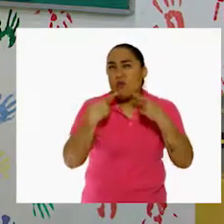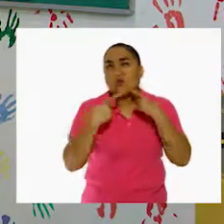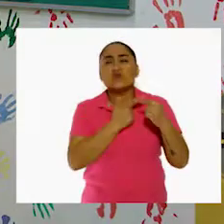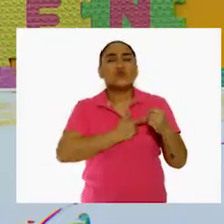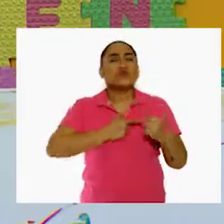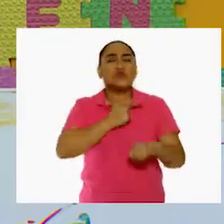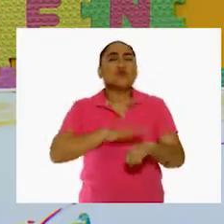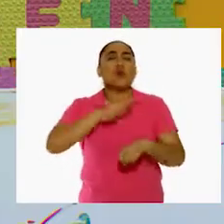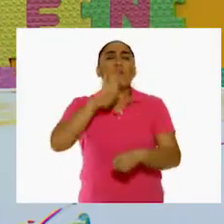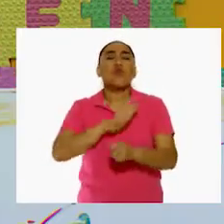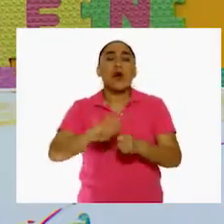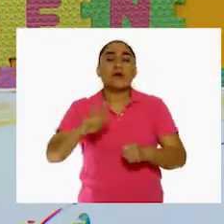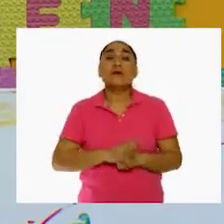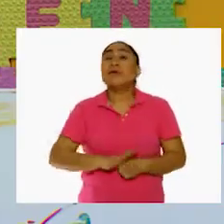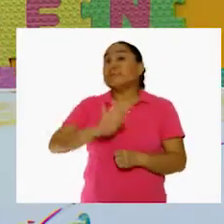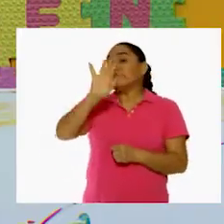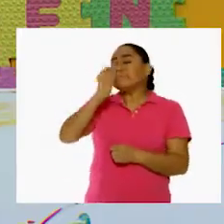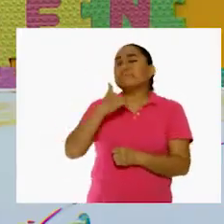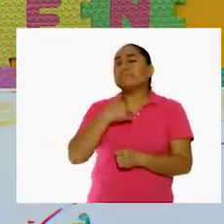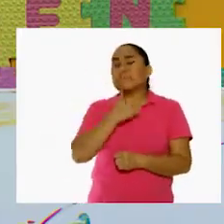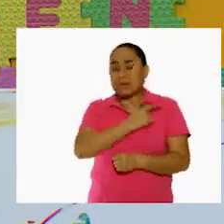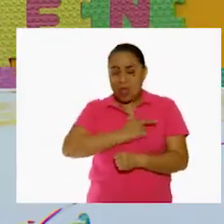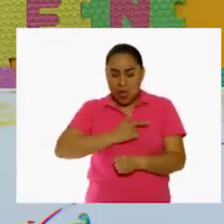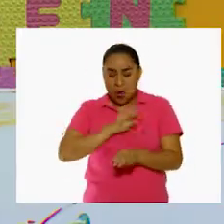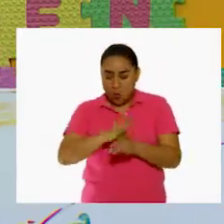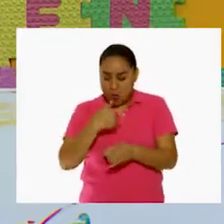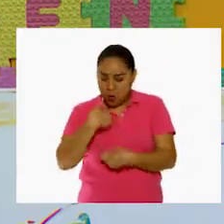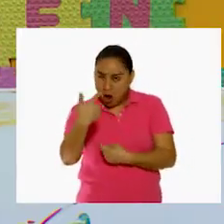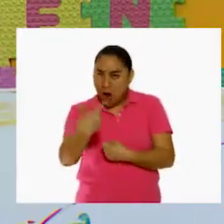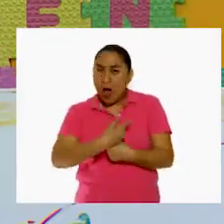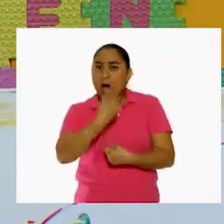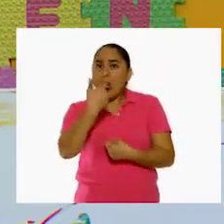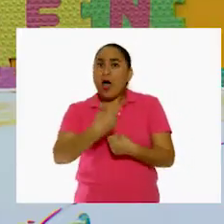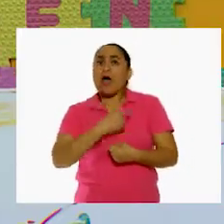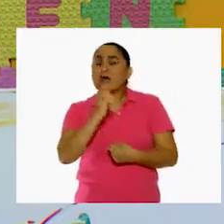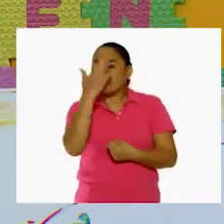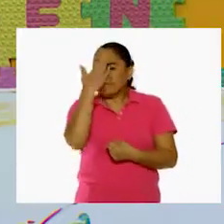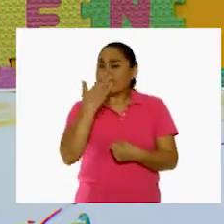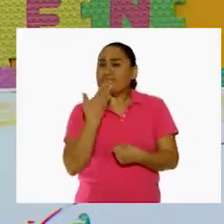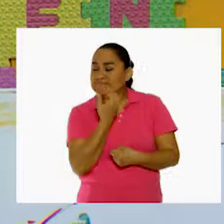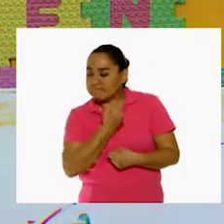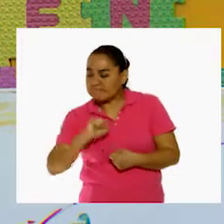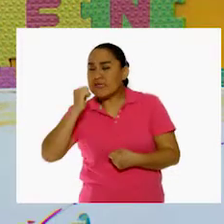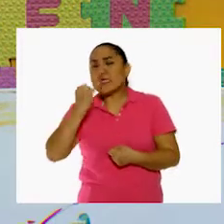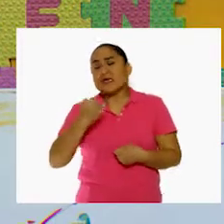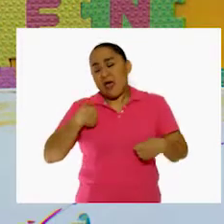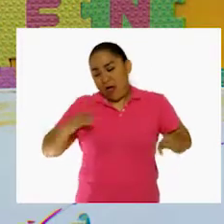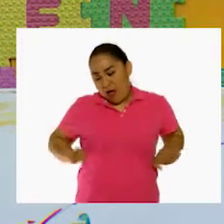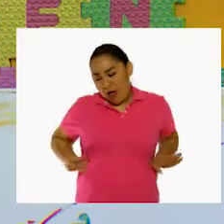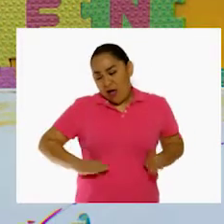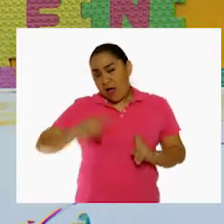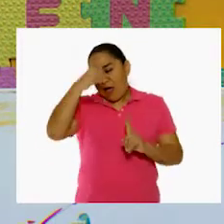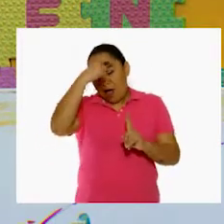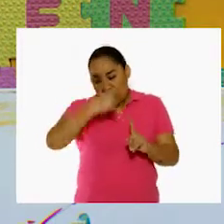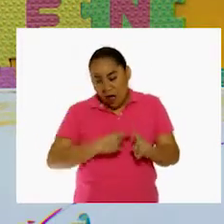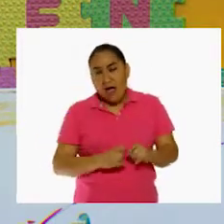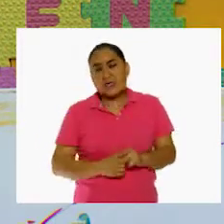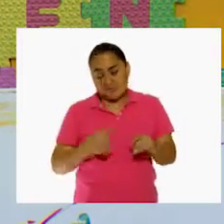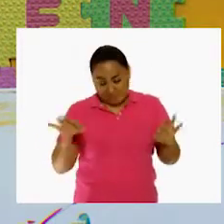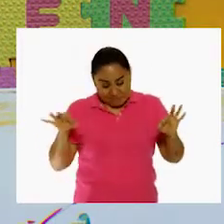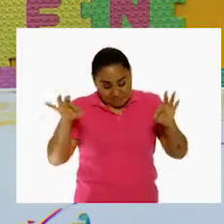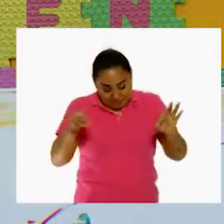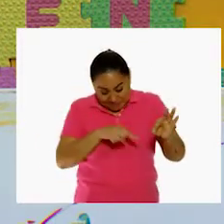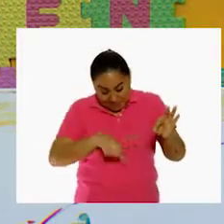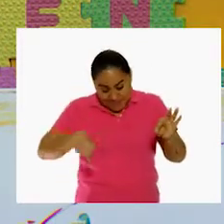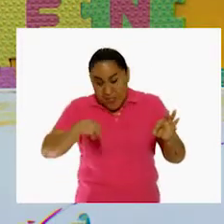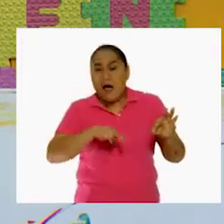me gustó mucho reconocer nuestras habilidades y cualidades. Voy a guardar esta mano y la voy a pegar en mi cuarto porque me